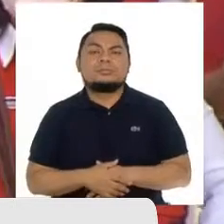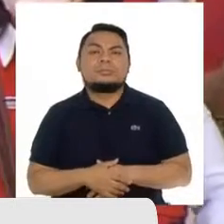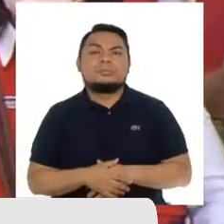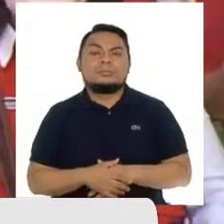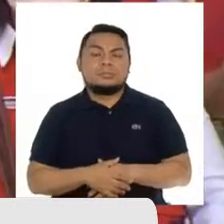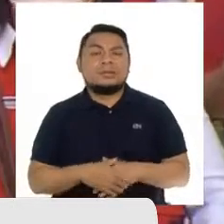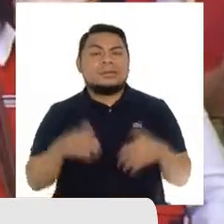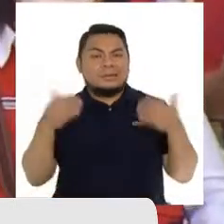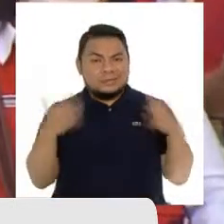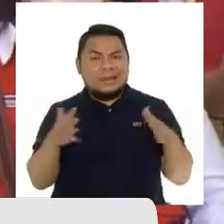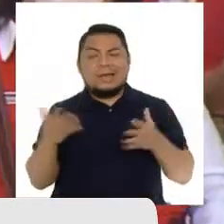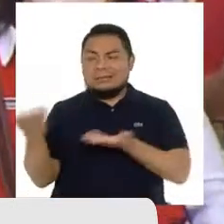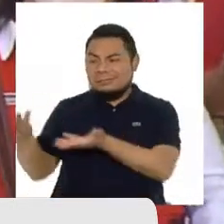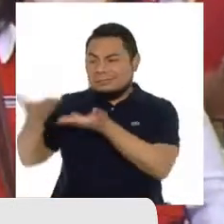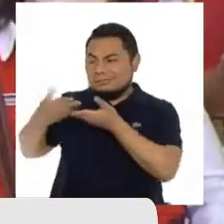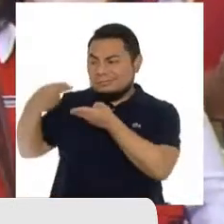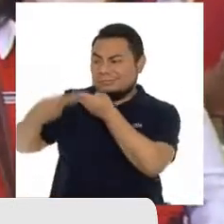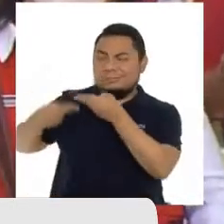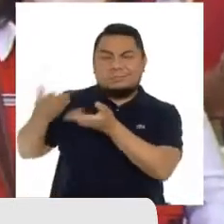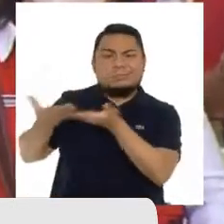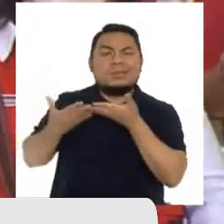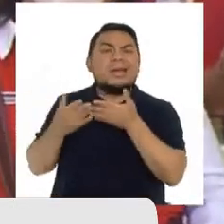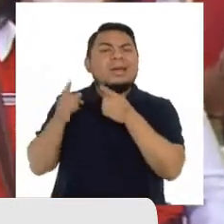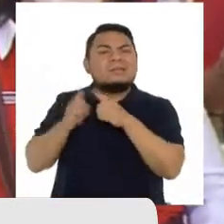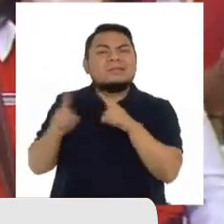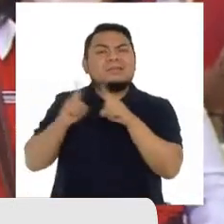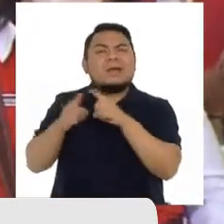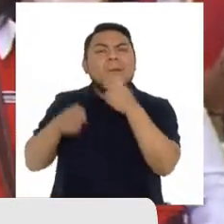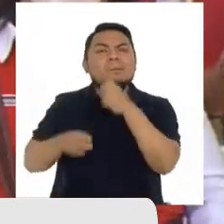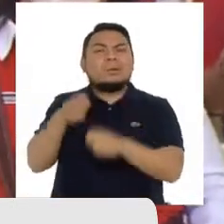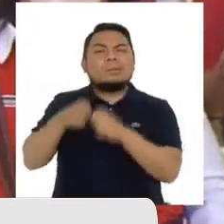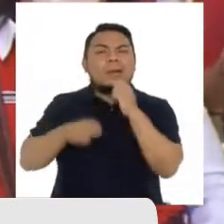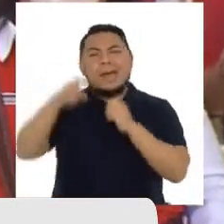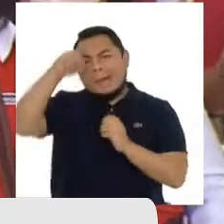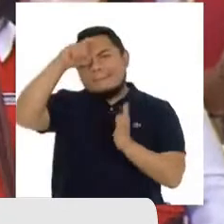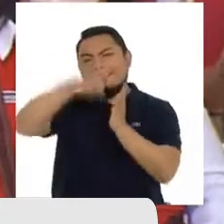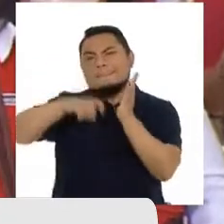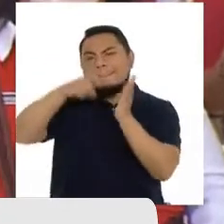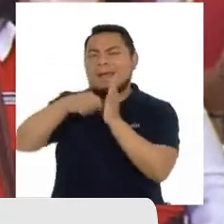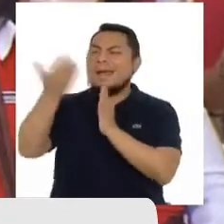hemos heredado diversos conflictos mineros petroleros